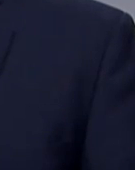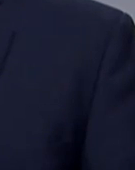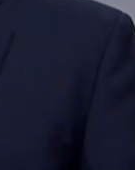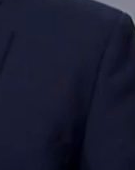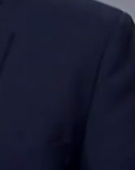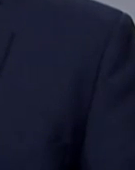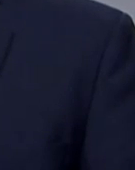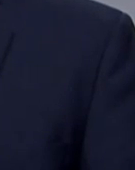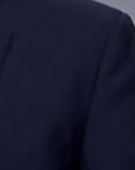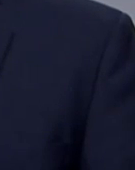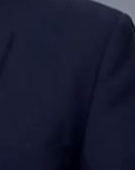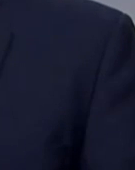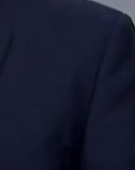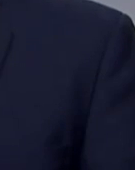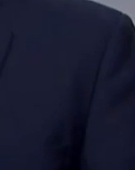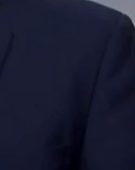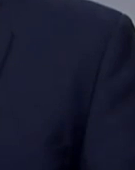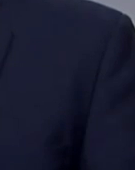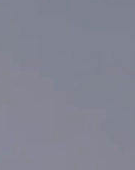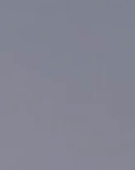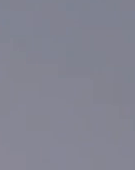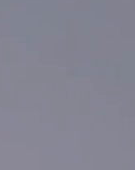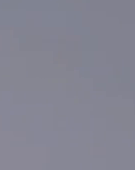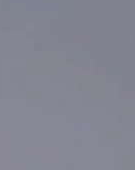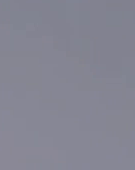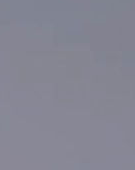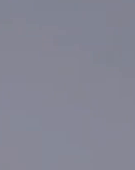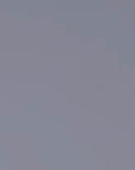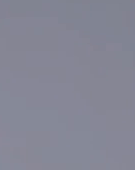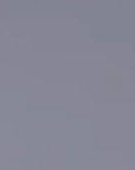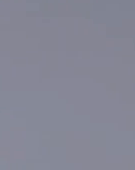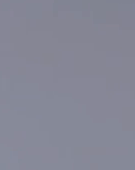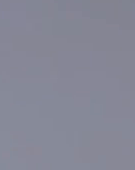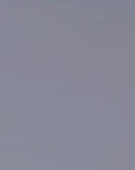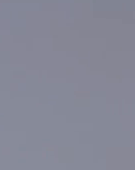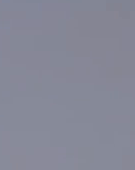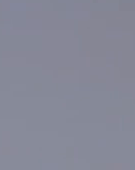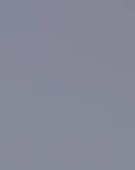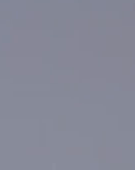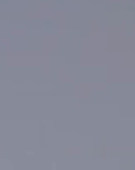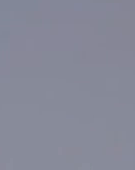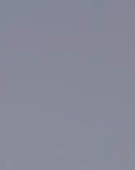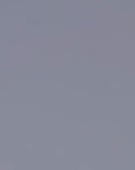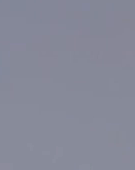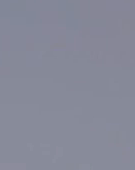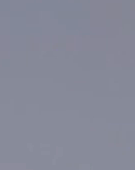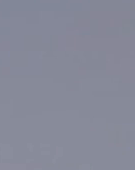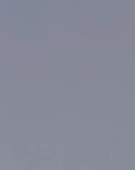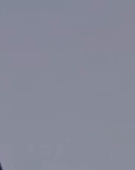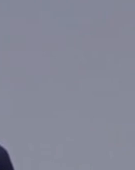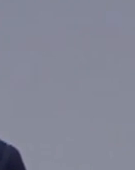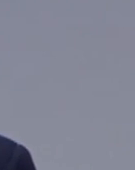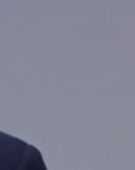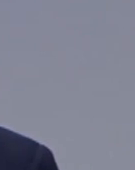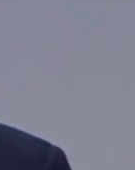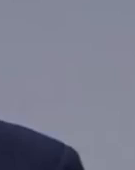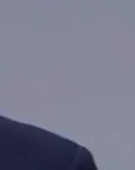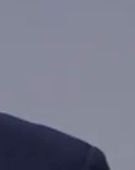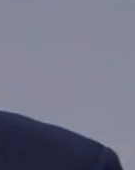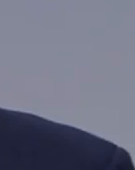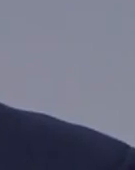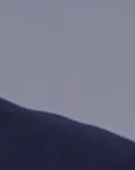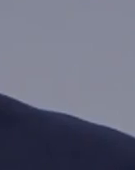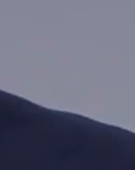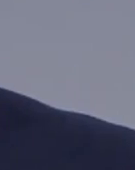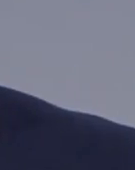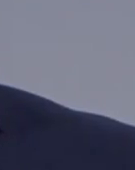sus días con las manos limpias. Así es como piensa sobre este tema el amigo de